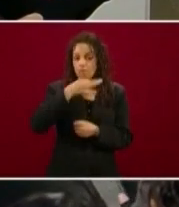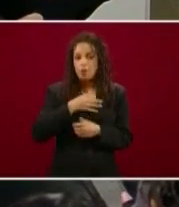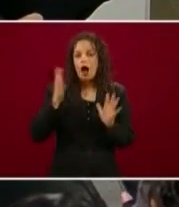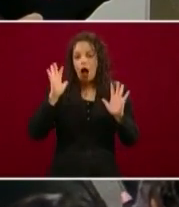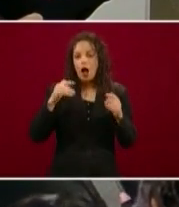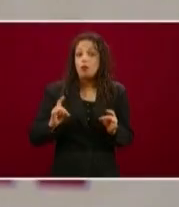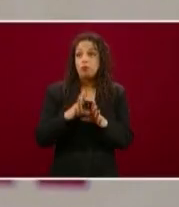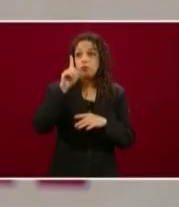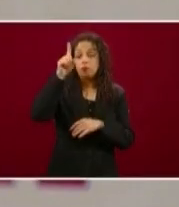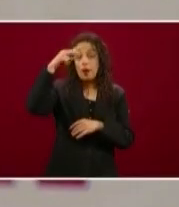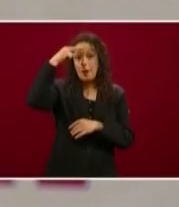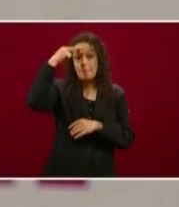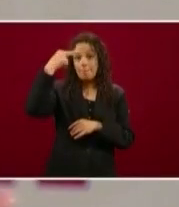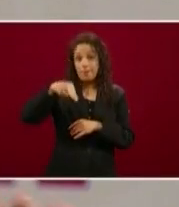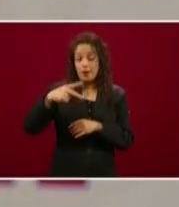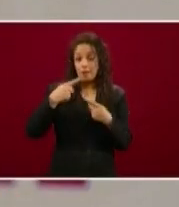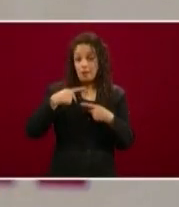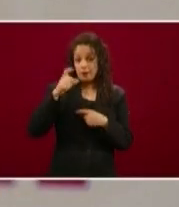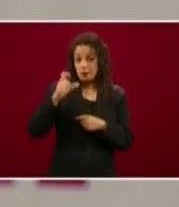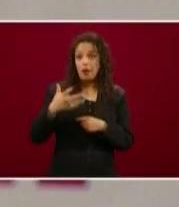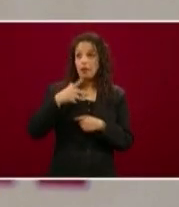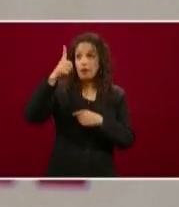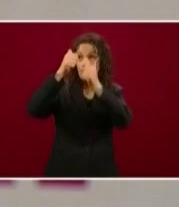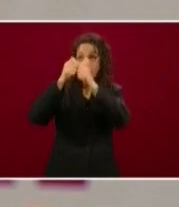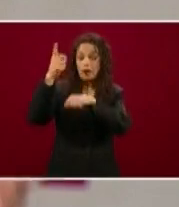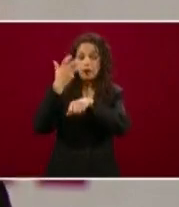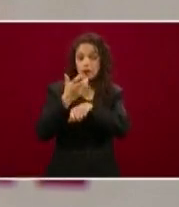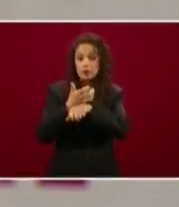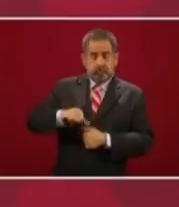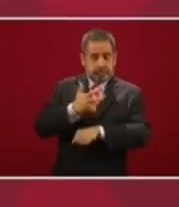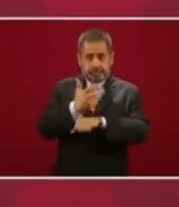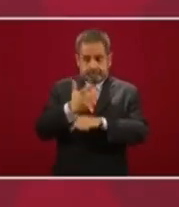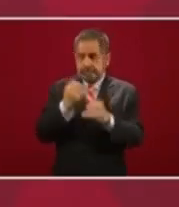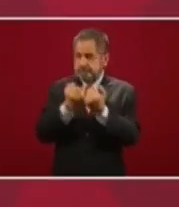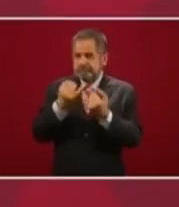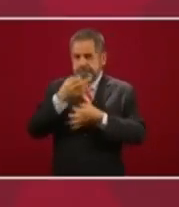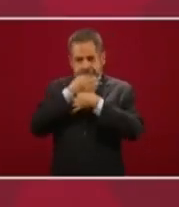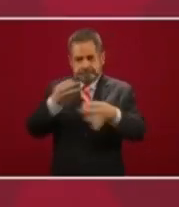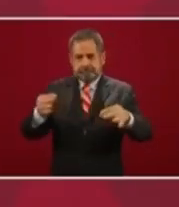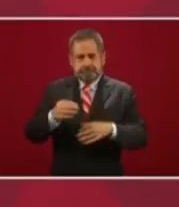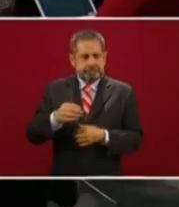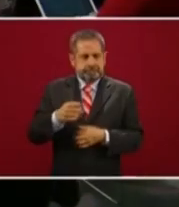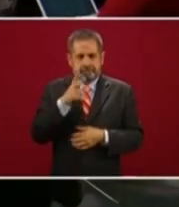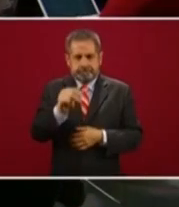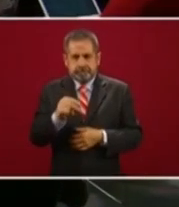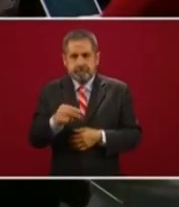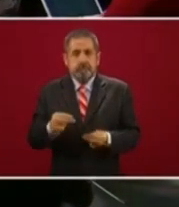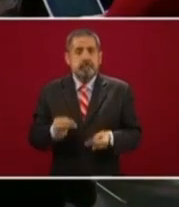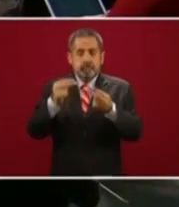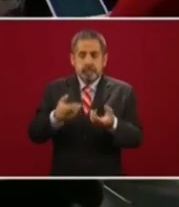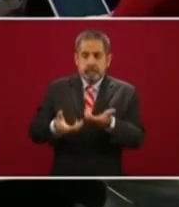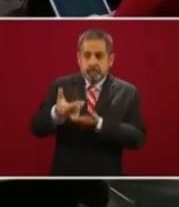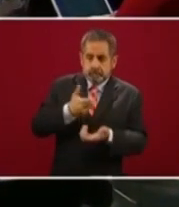conjunto para restringir los viajes no esenciales a través de la frontera no se va a afectar la actividad comercial